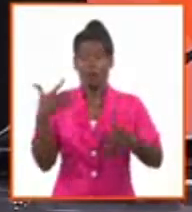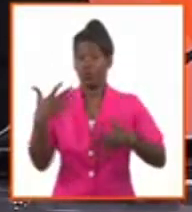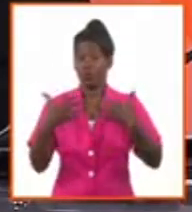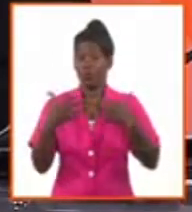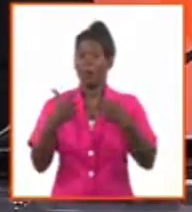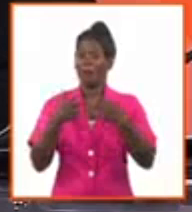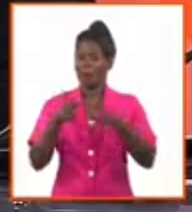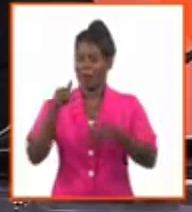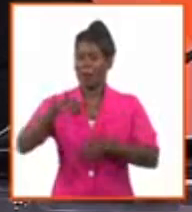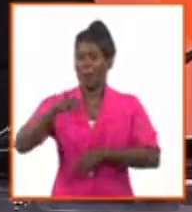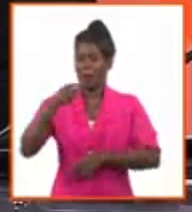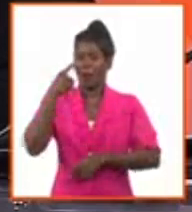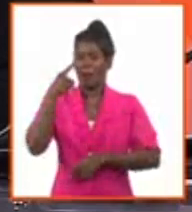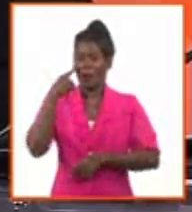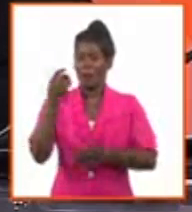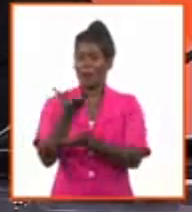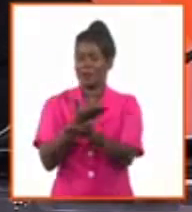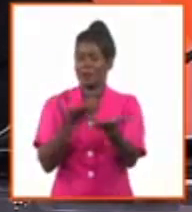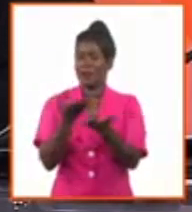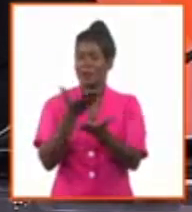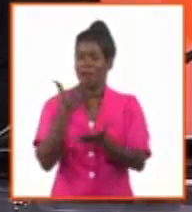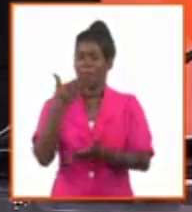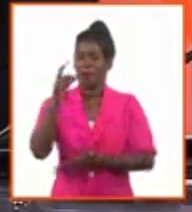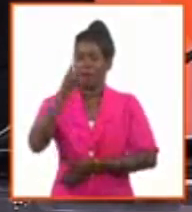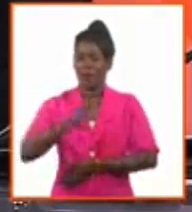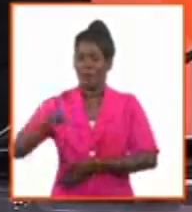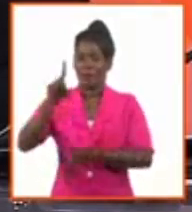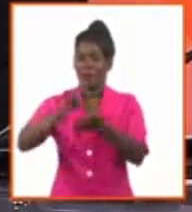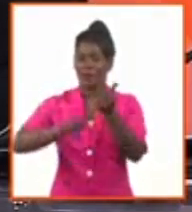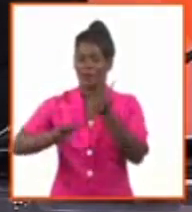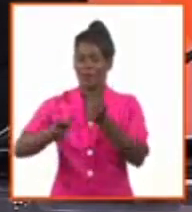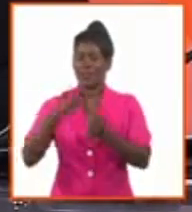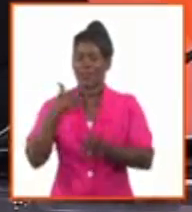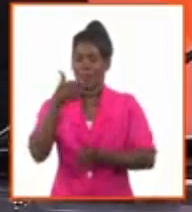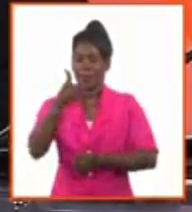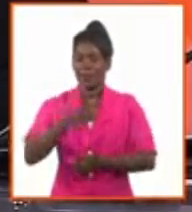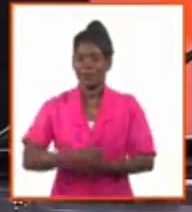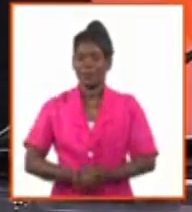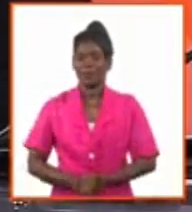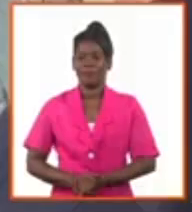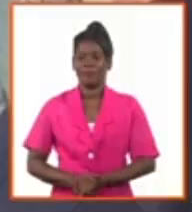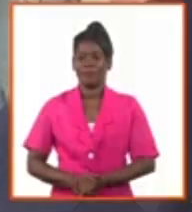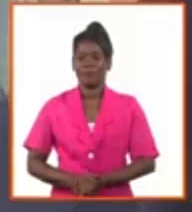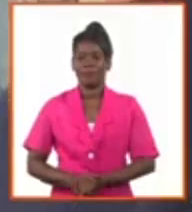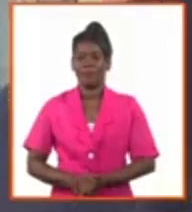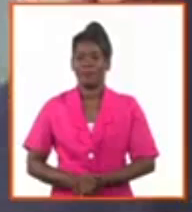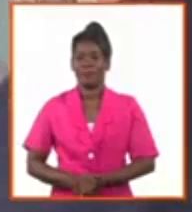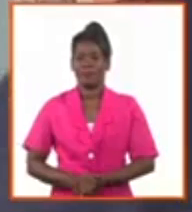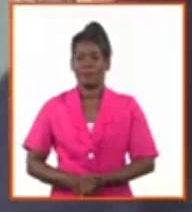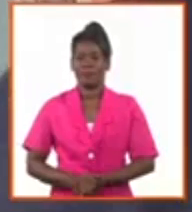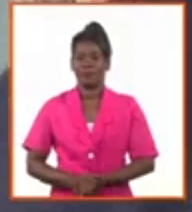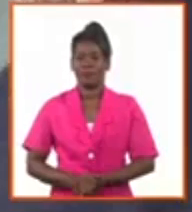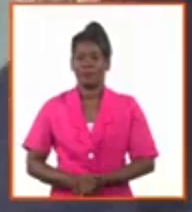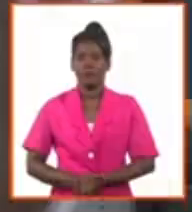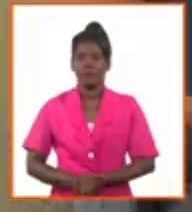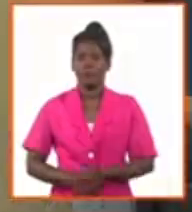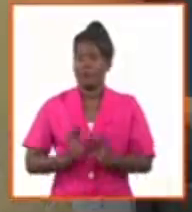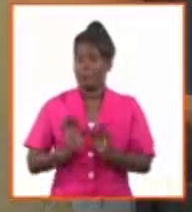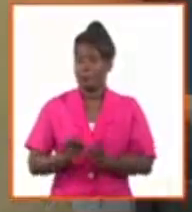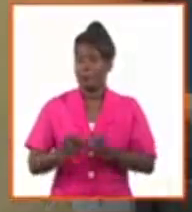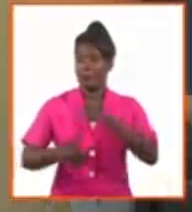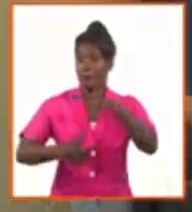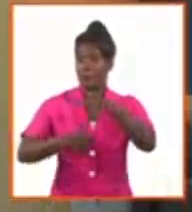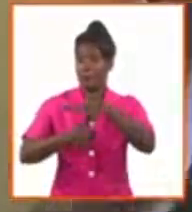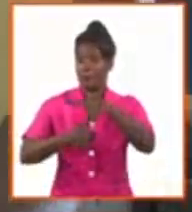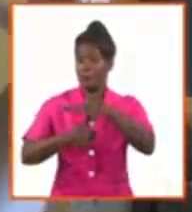pues desde su mirada, pues compartimos hoy con ustedes este reportaje para nuestra mesa redonda. Según la presidenta